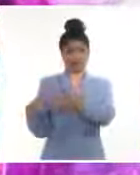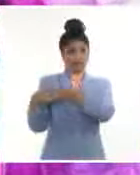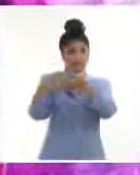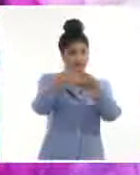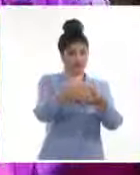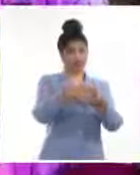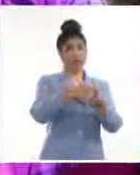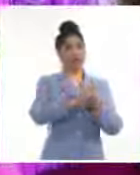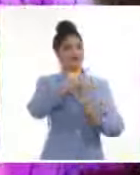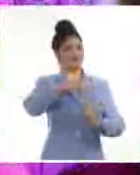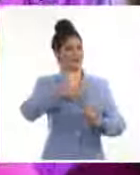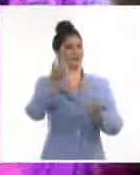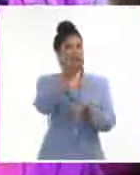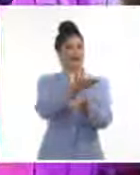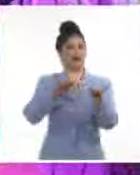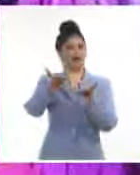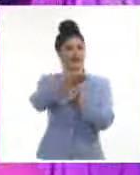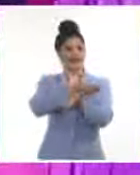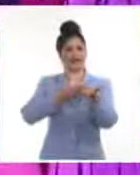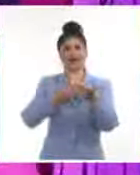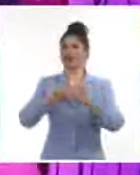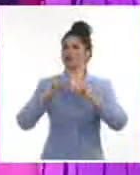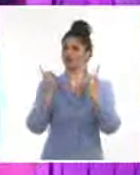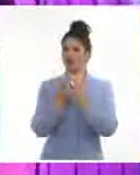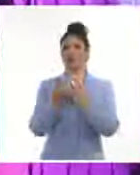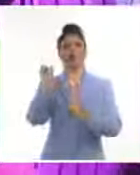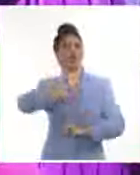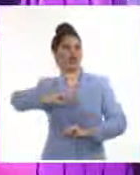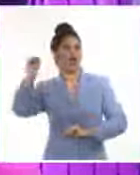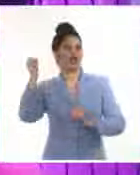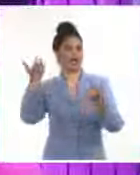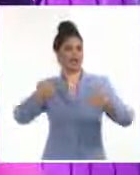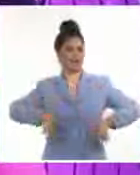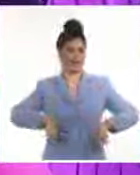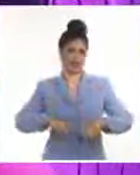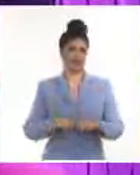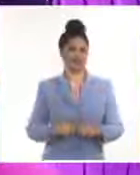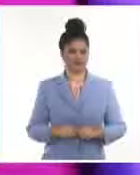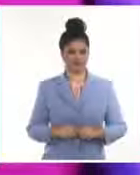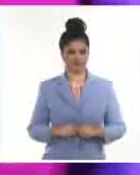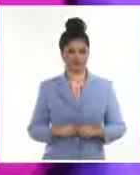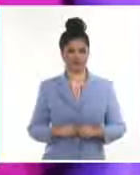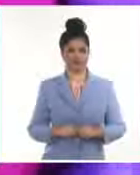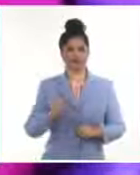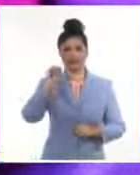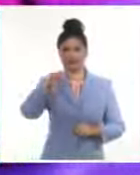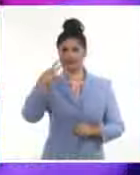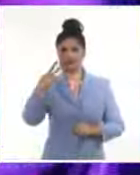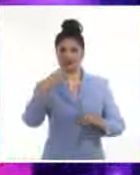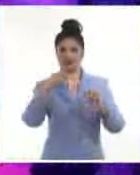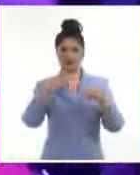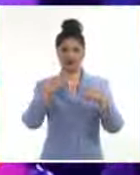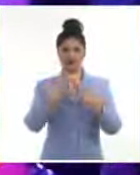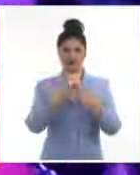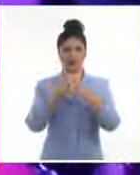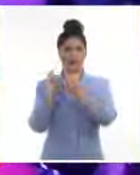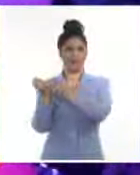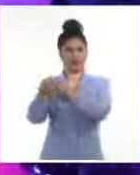para intercambiar más de cerca con los protagonistas de este éxito esperado en la segunda liga élite del béisbol